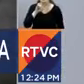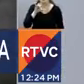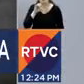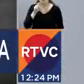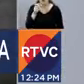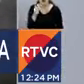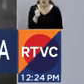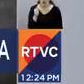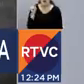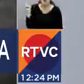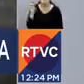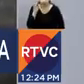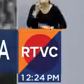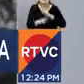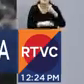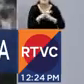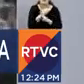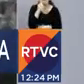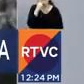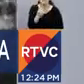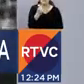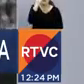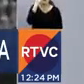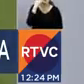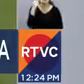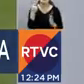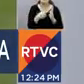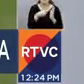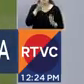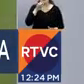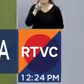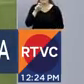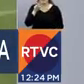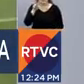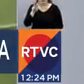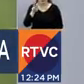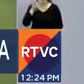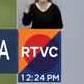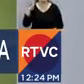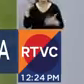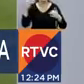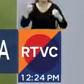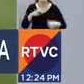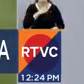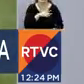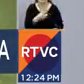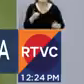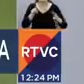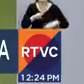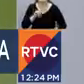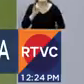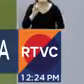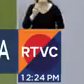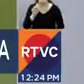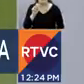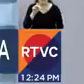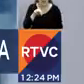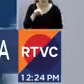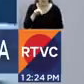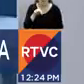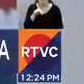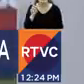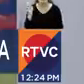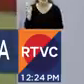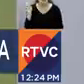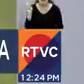gol de Colombia en los mundiales en el año 62 contra Uruguay, en Chile. Iván Ramiro Córdoba, el anotador del tanto que le dio el único título internacional a